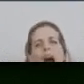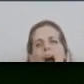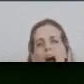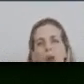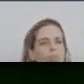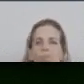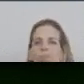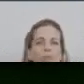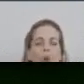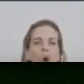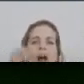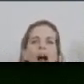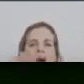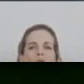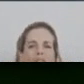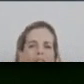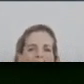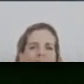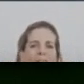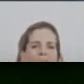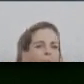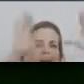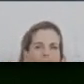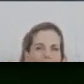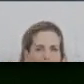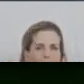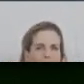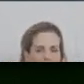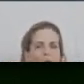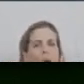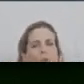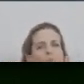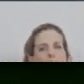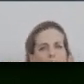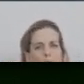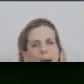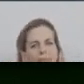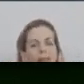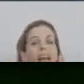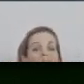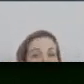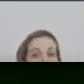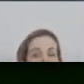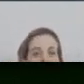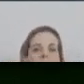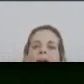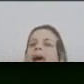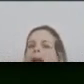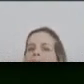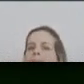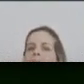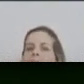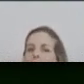Una patria que quiere abrazar a todos, no a algunos. Una patria que quiere que cada uno y cada